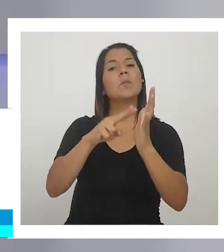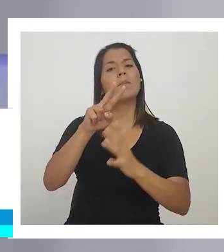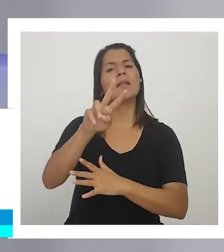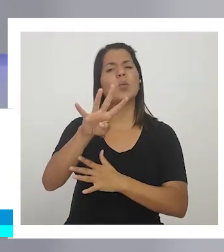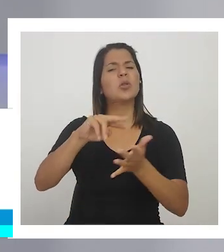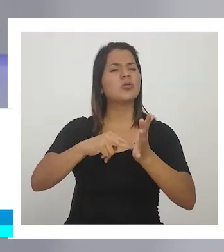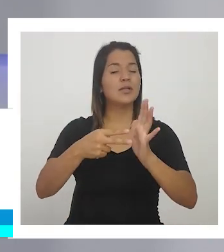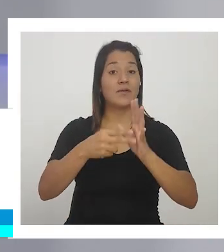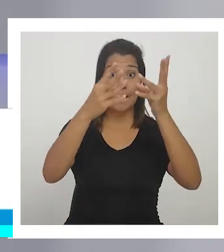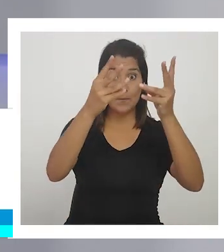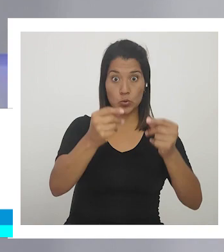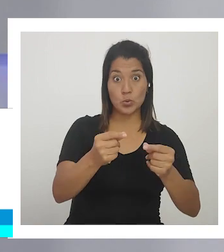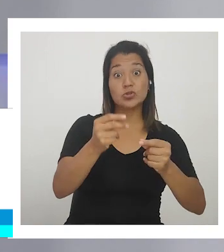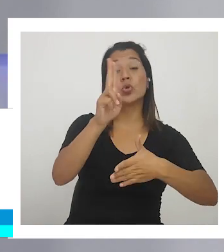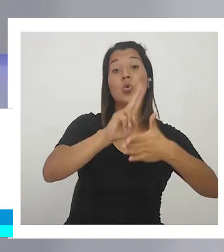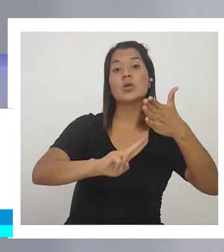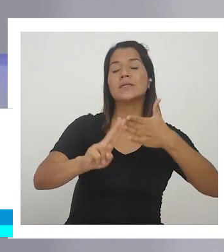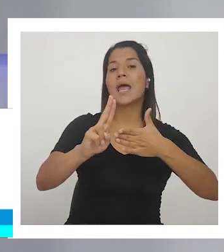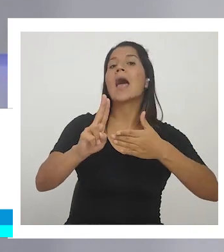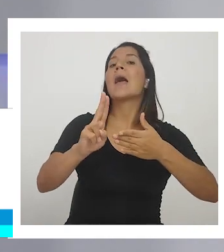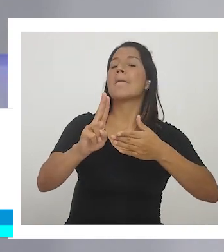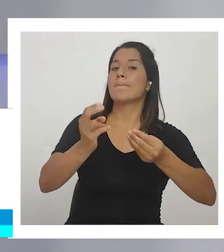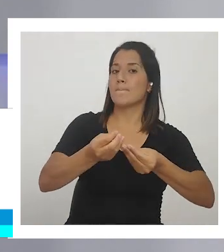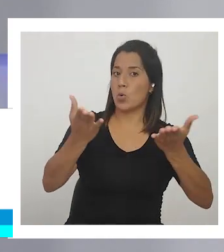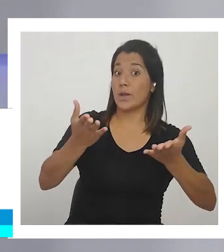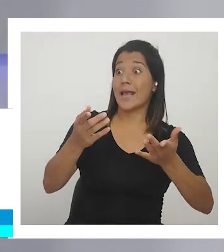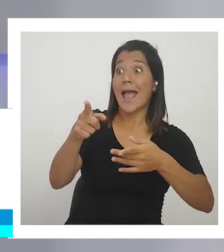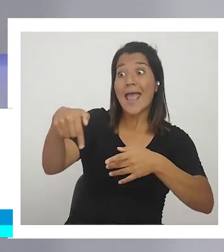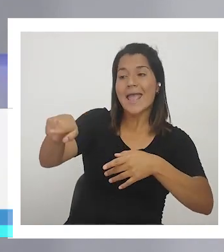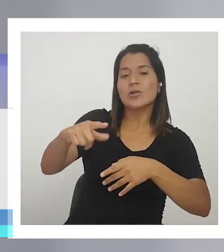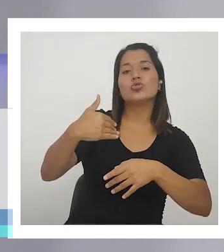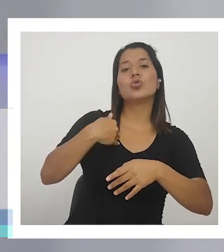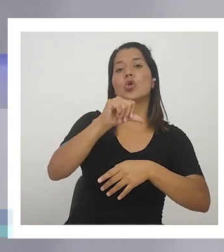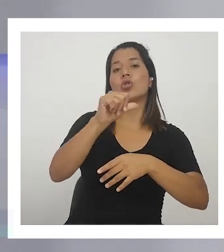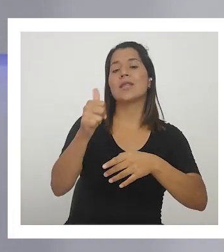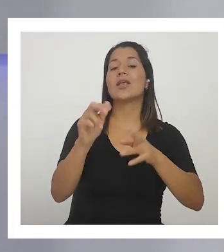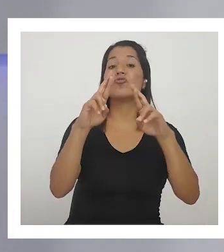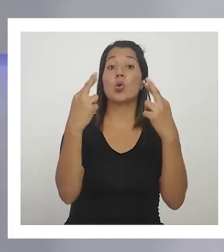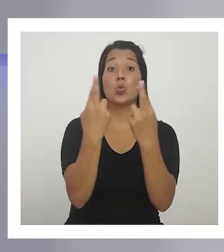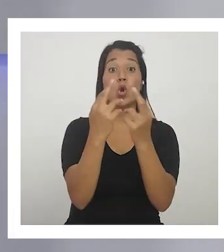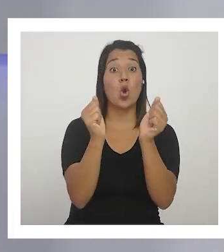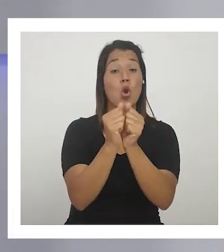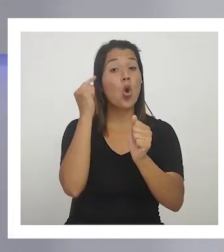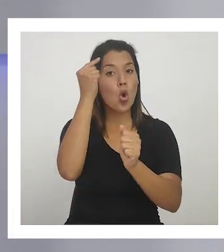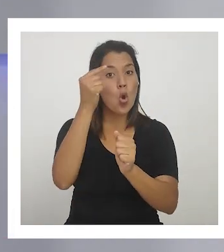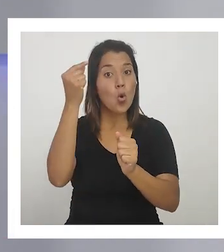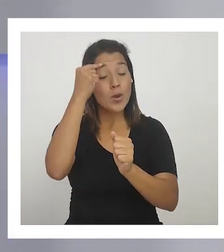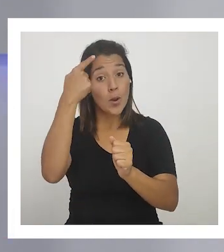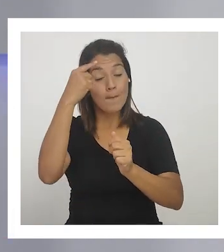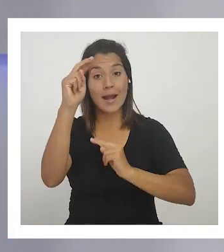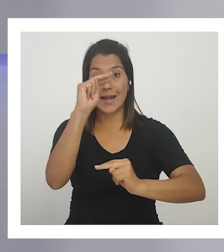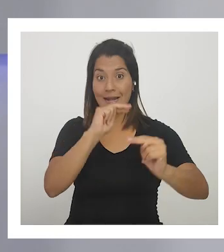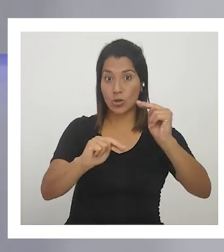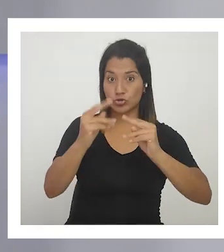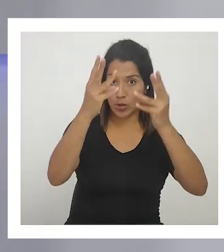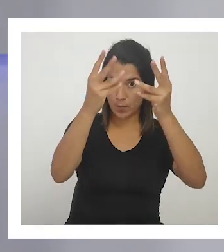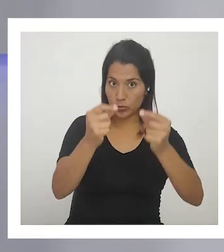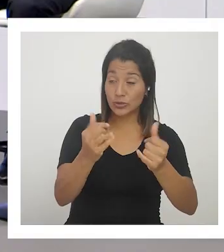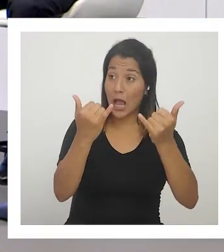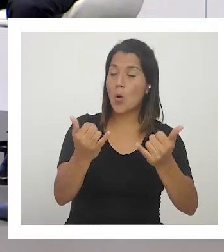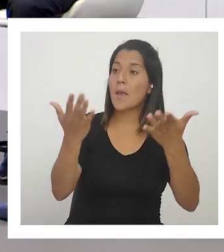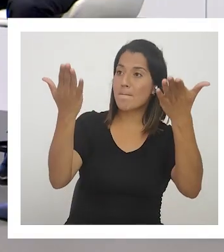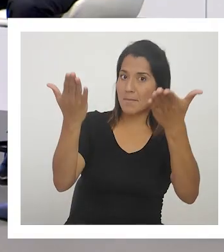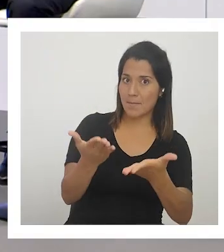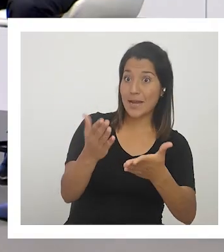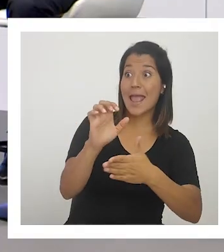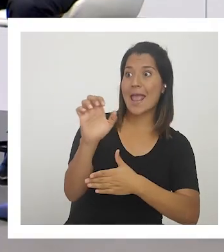se hicieron 10 sesiones para lograr un acuerdo entre gobierno y las universidades públicas de nuestro país. Le damos la bienvenida a don